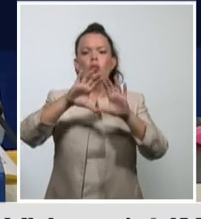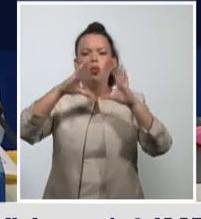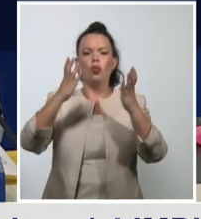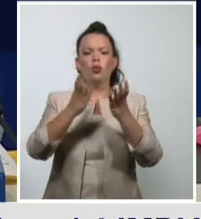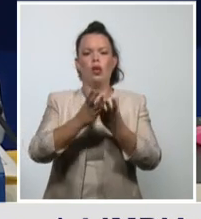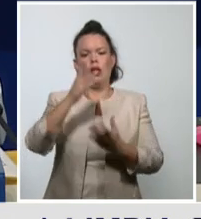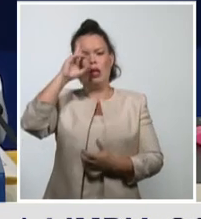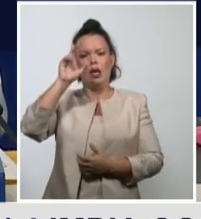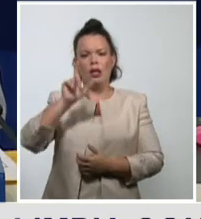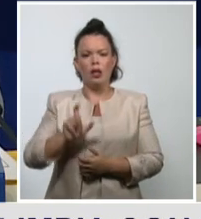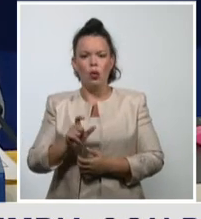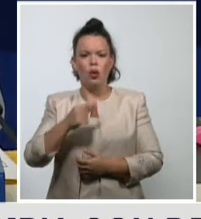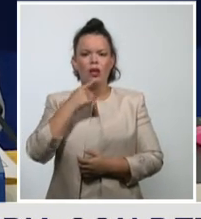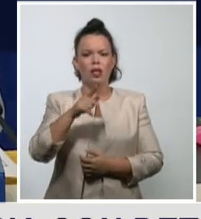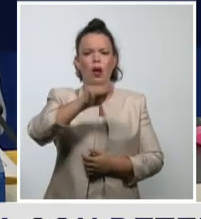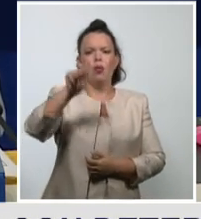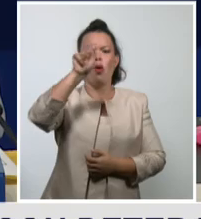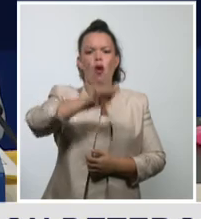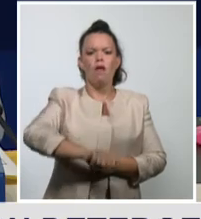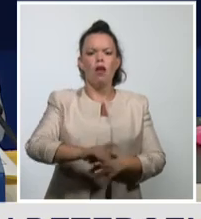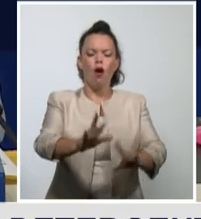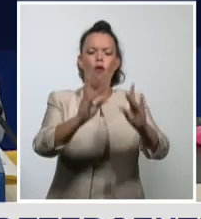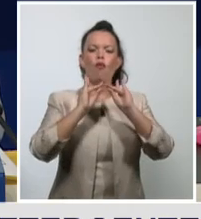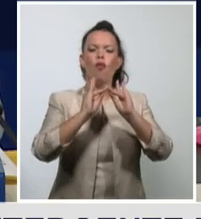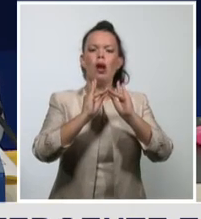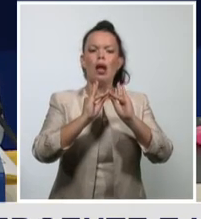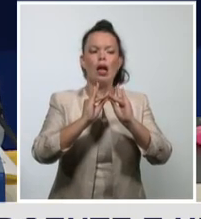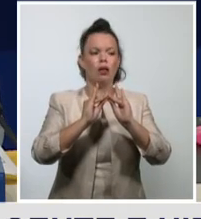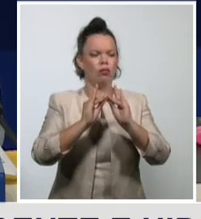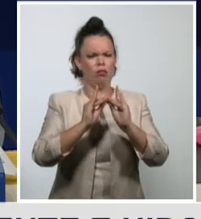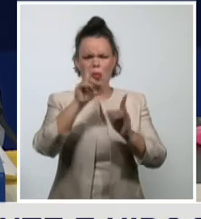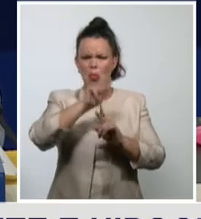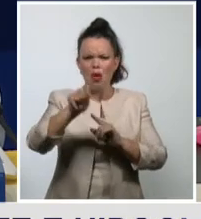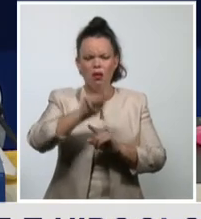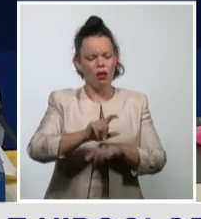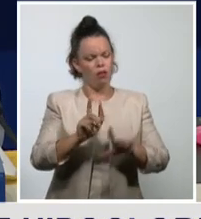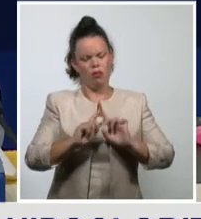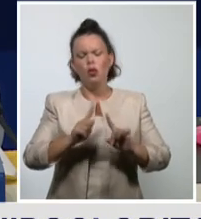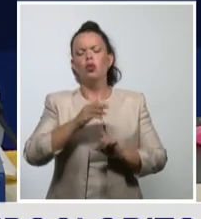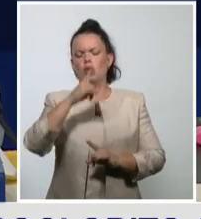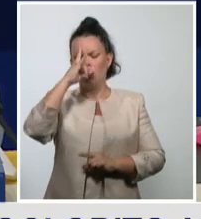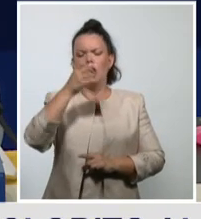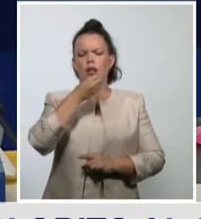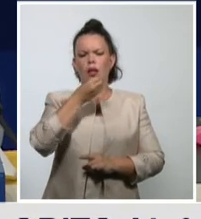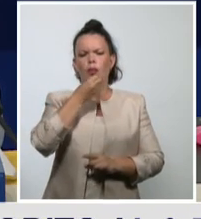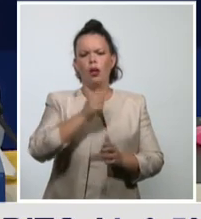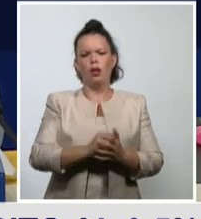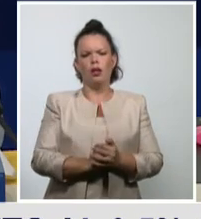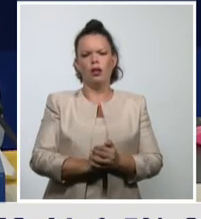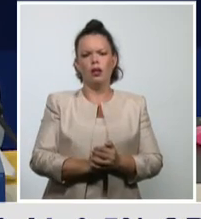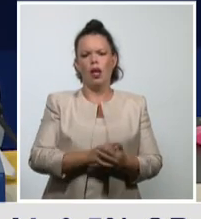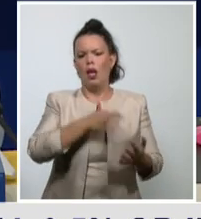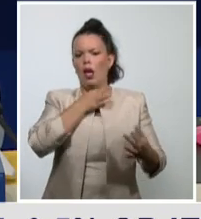funeral. Primero, la decisión de cremarlo o no cremar el cadáver es una decisión que tiene que ver mucho con aspectos culturales, con